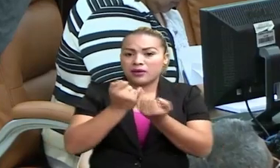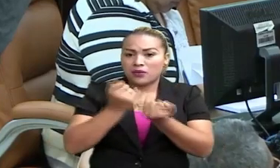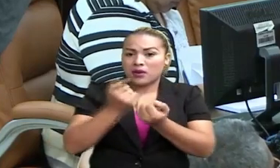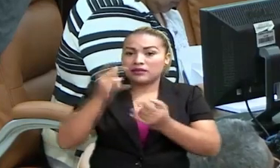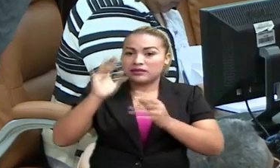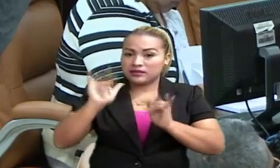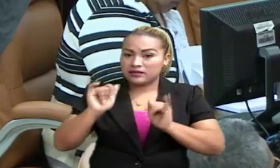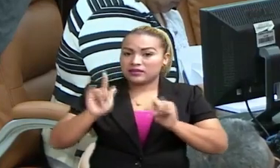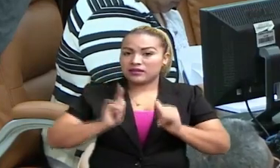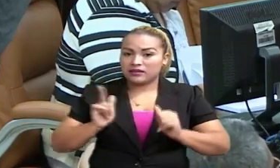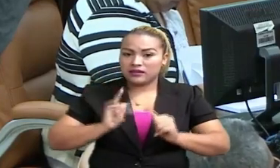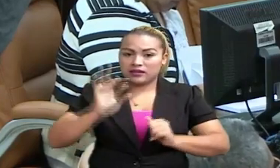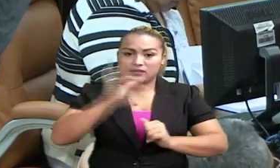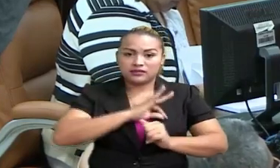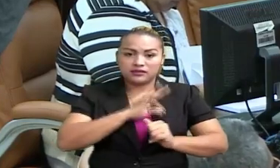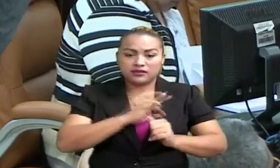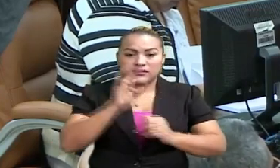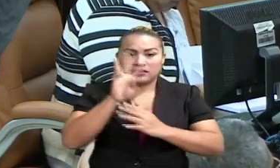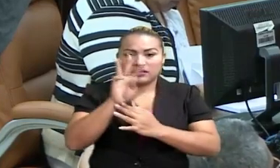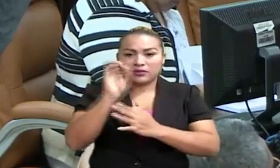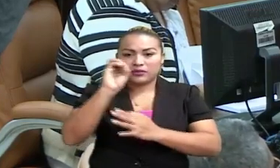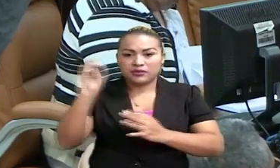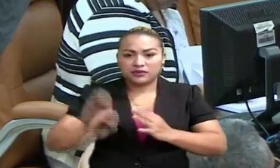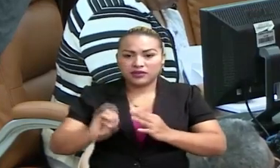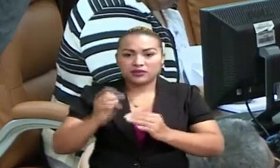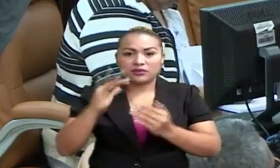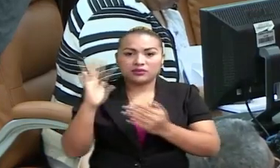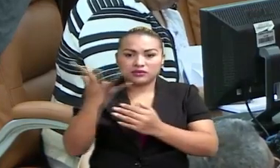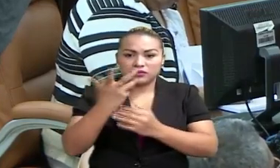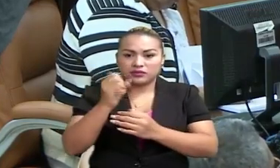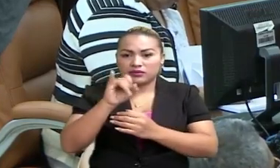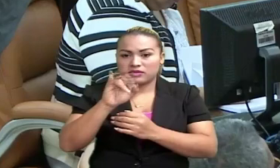arriba del 3% de sus ingresos brutos?